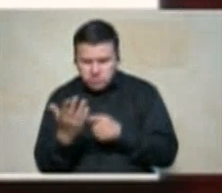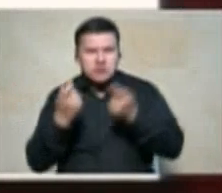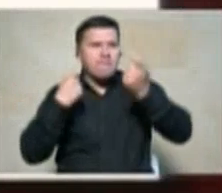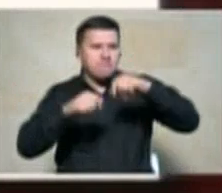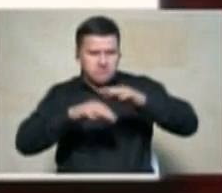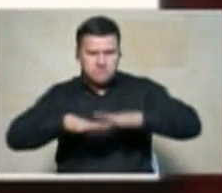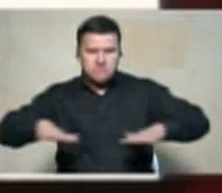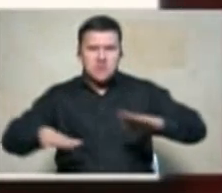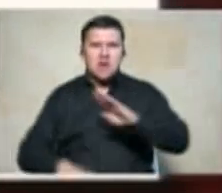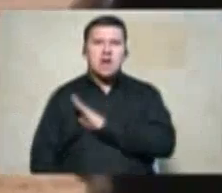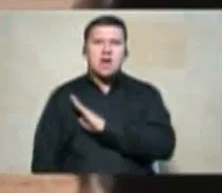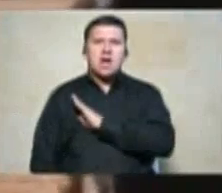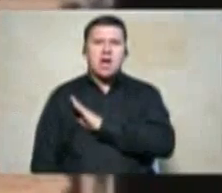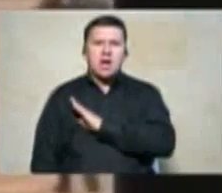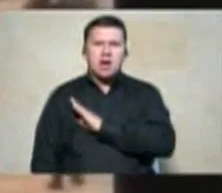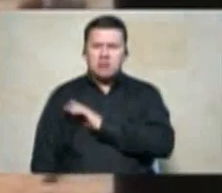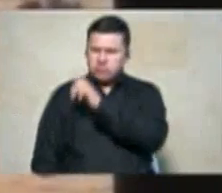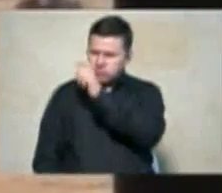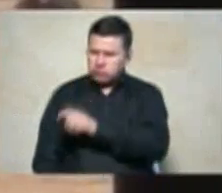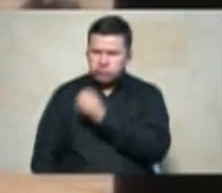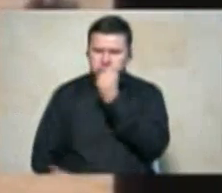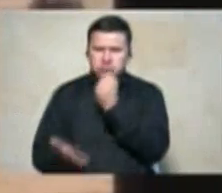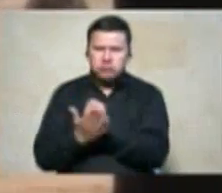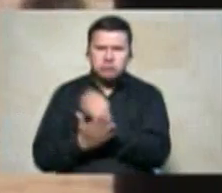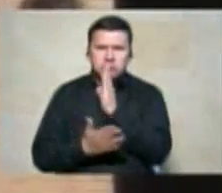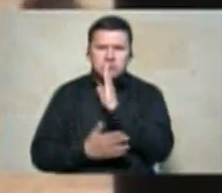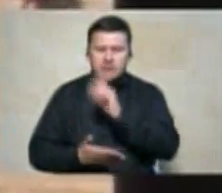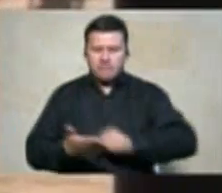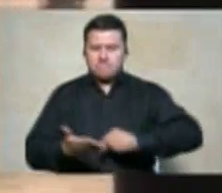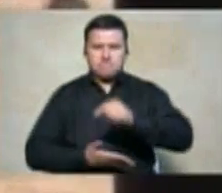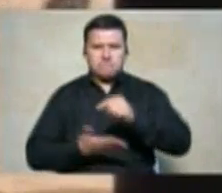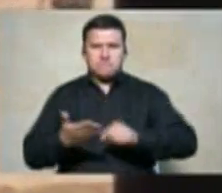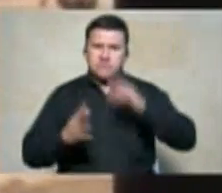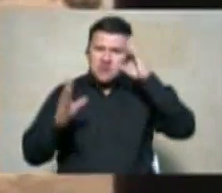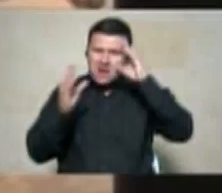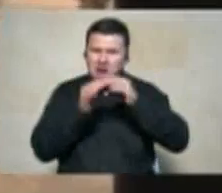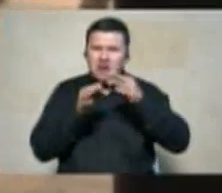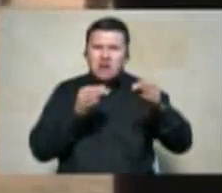pacto de Chivolo, y hoy está en manos de los antirrestitucionistas, entre